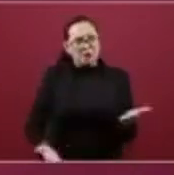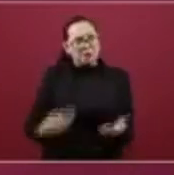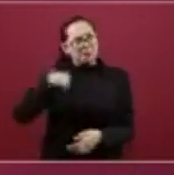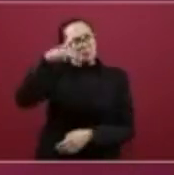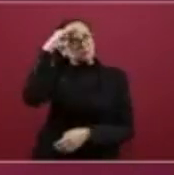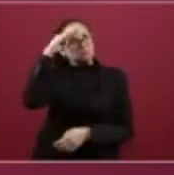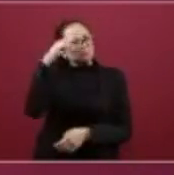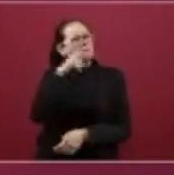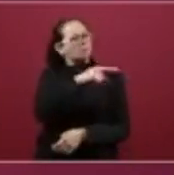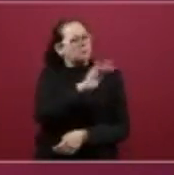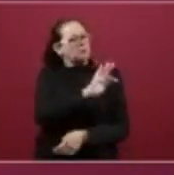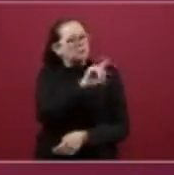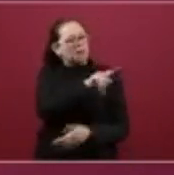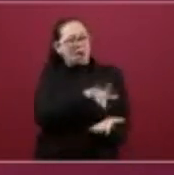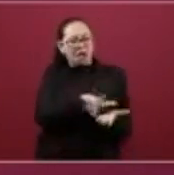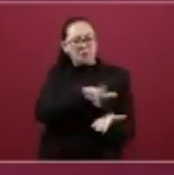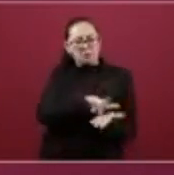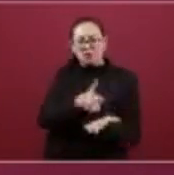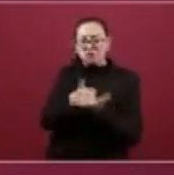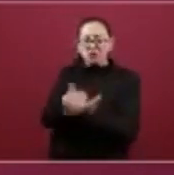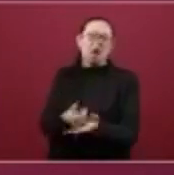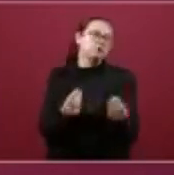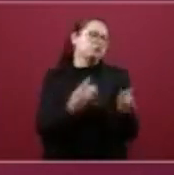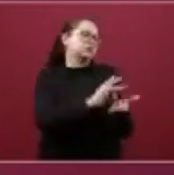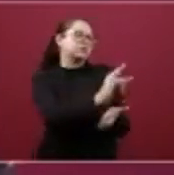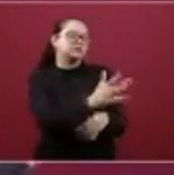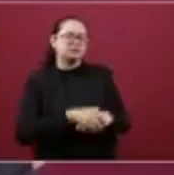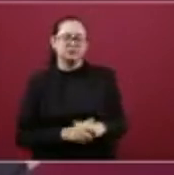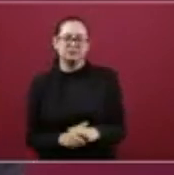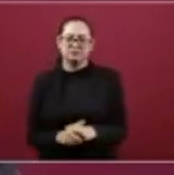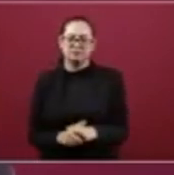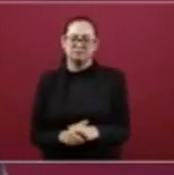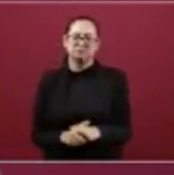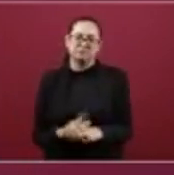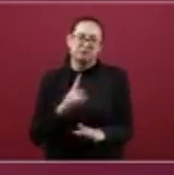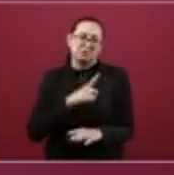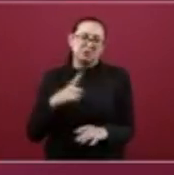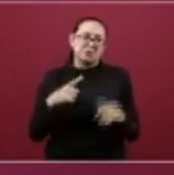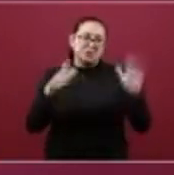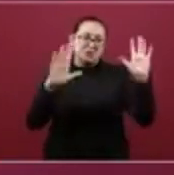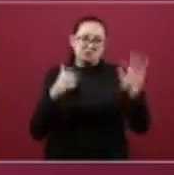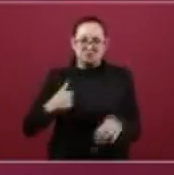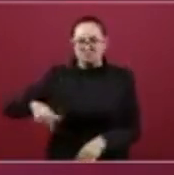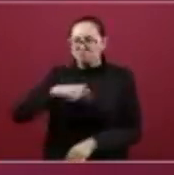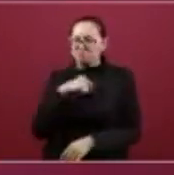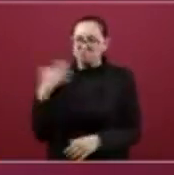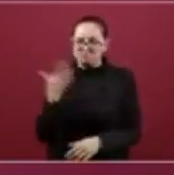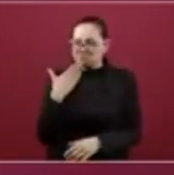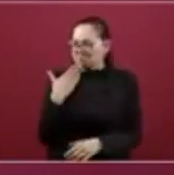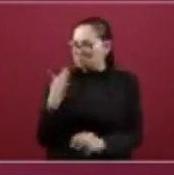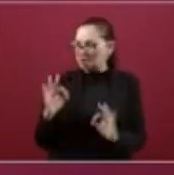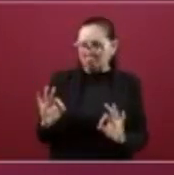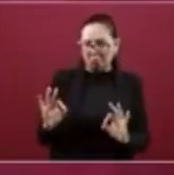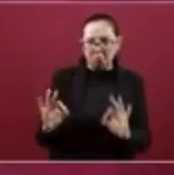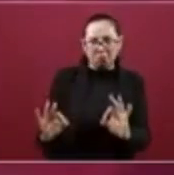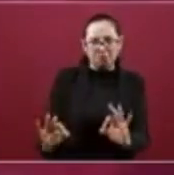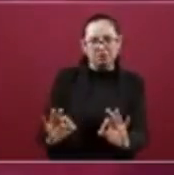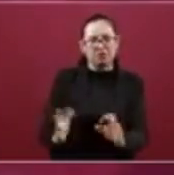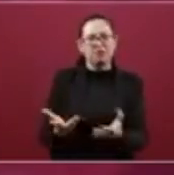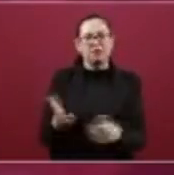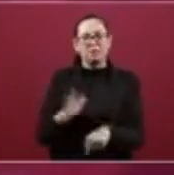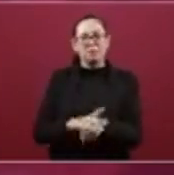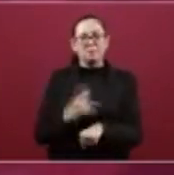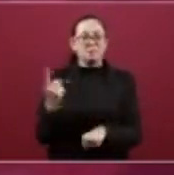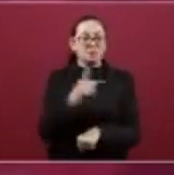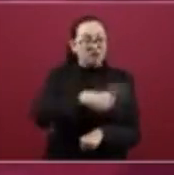O sea, deberíamos hasta agradecerles. O sea, nos fue re bien, o sea, porque todo eso se